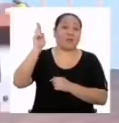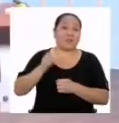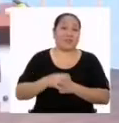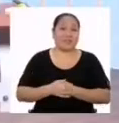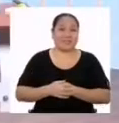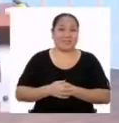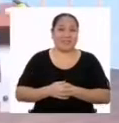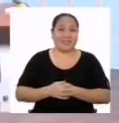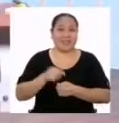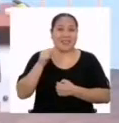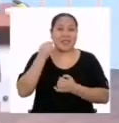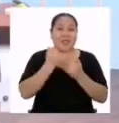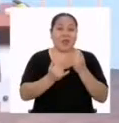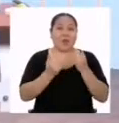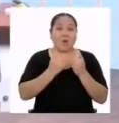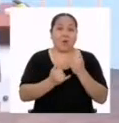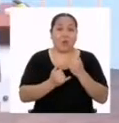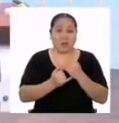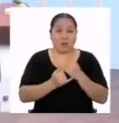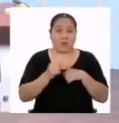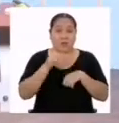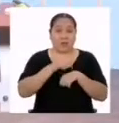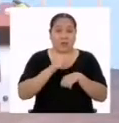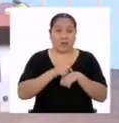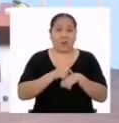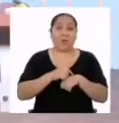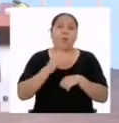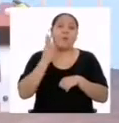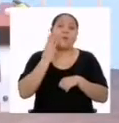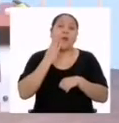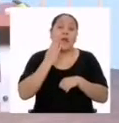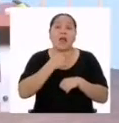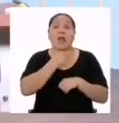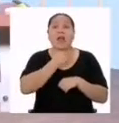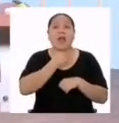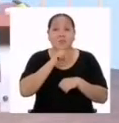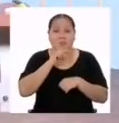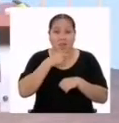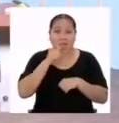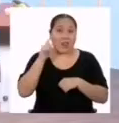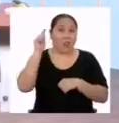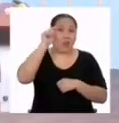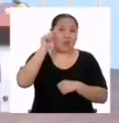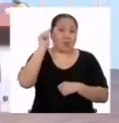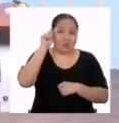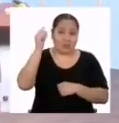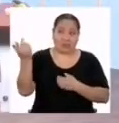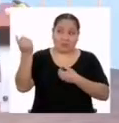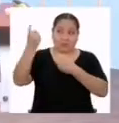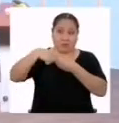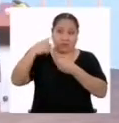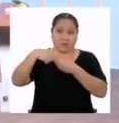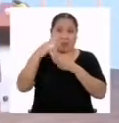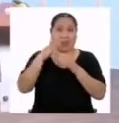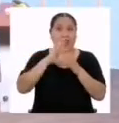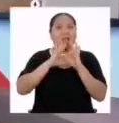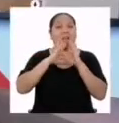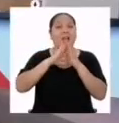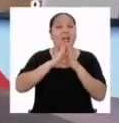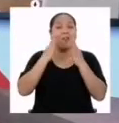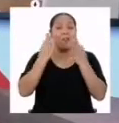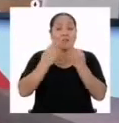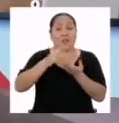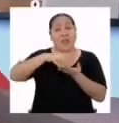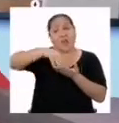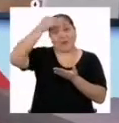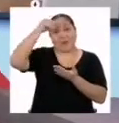es la última llamada para que su mamá, hermano, abuela o tío se unan a aprender con nosotros. Todos son bienvenidos.